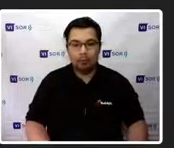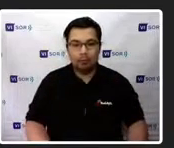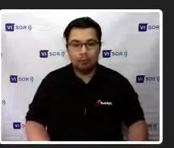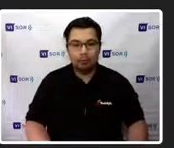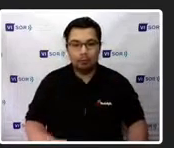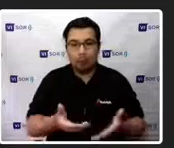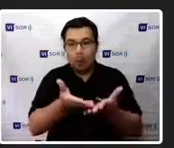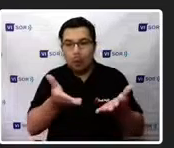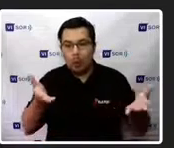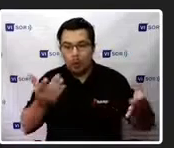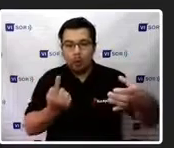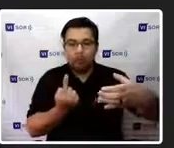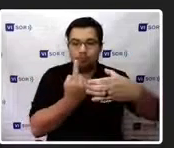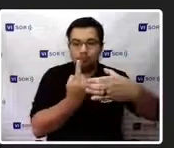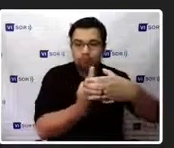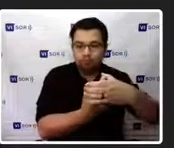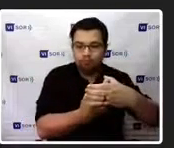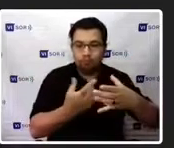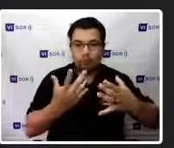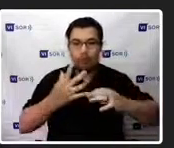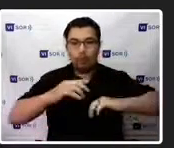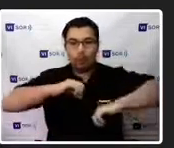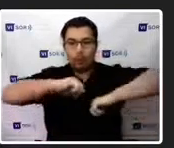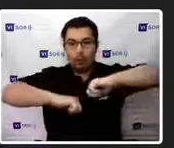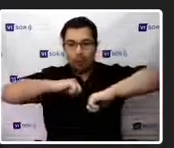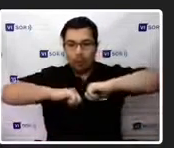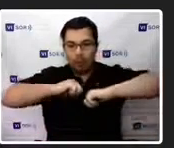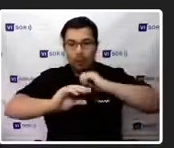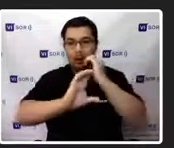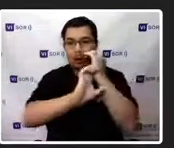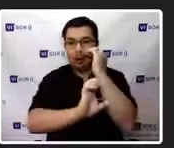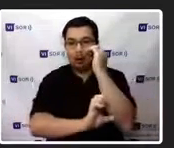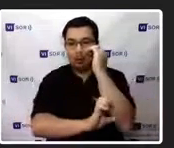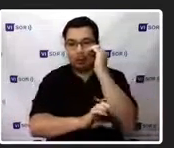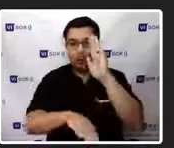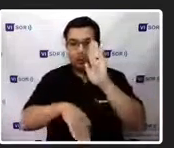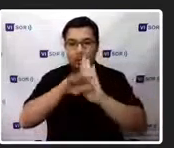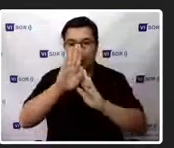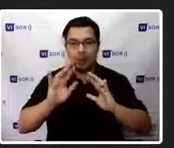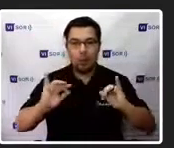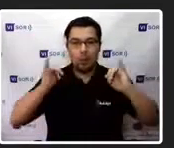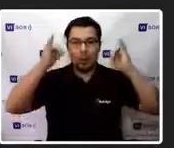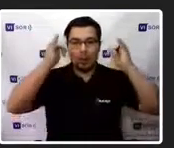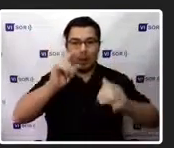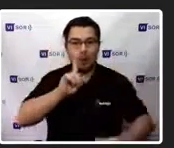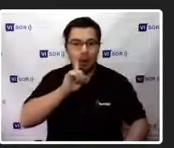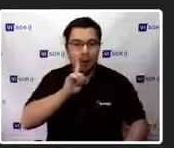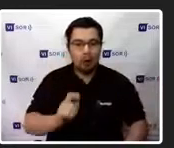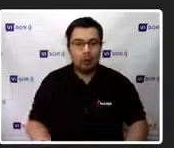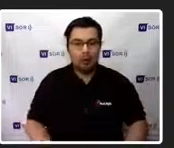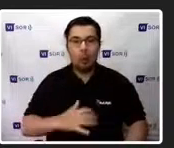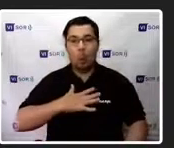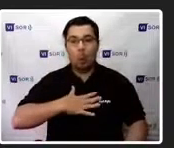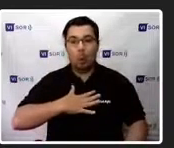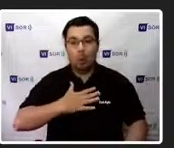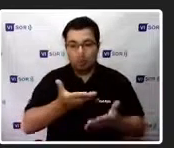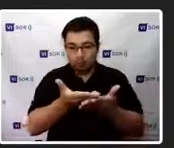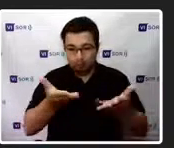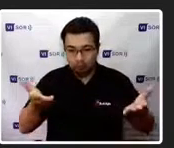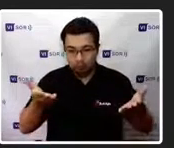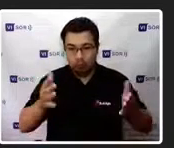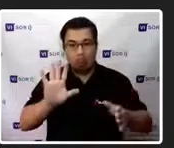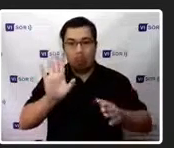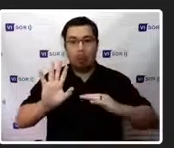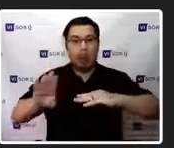más entretenidas que tiene nuestro país hoy día presente. Así que, sin agregarles mucho más, chiquillos, un gusto saludarlos y los dejo ahora con Juan